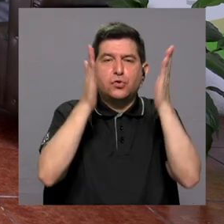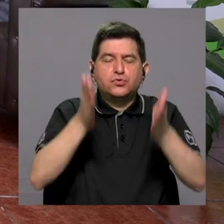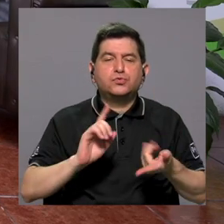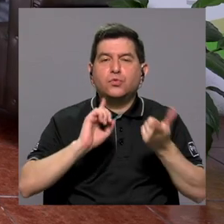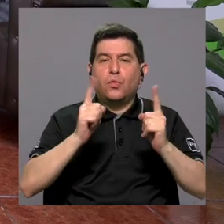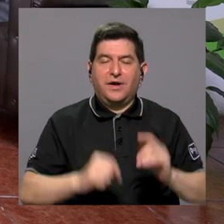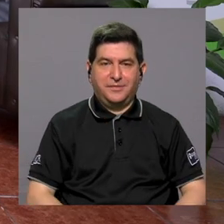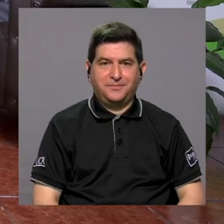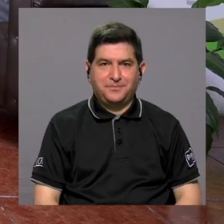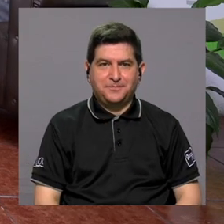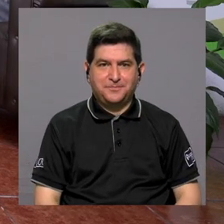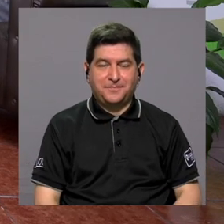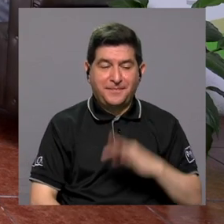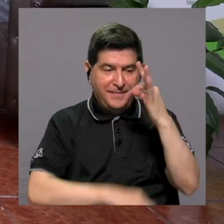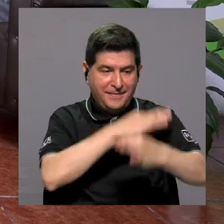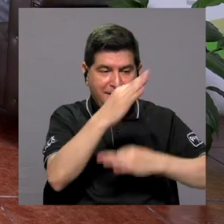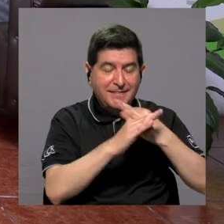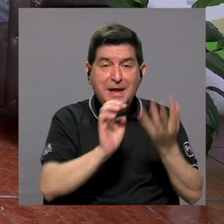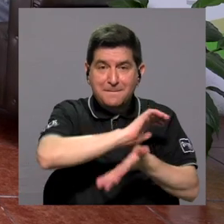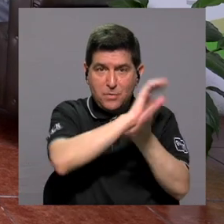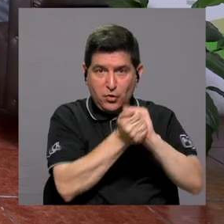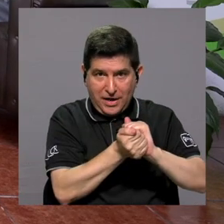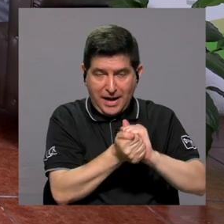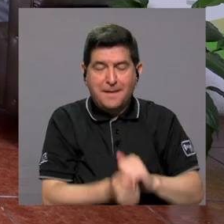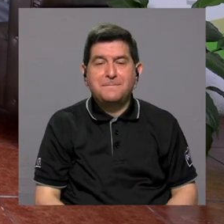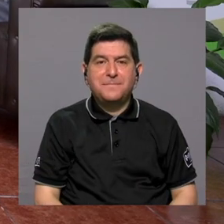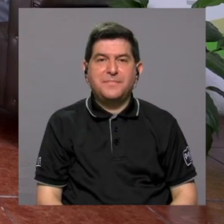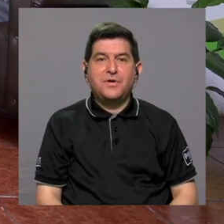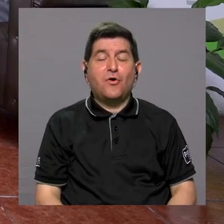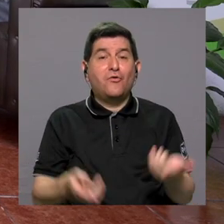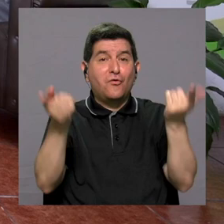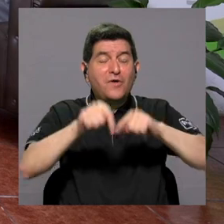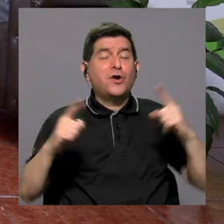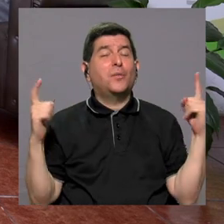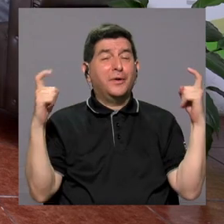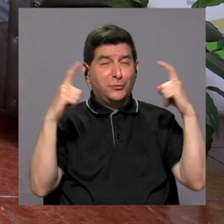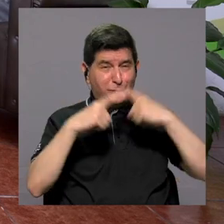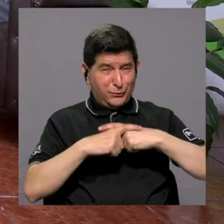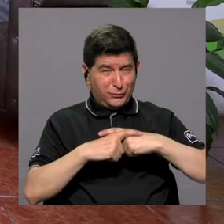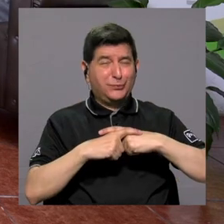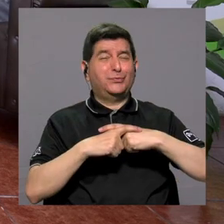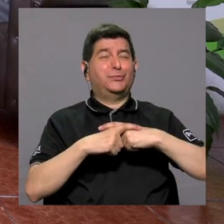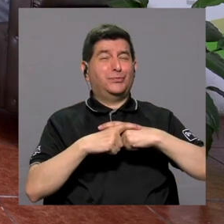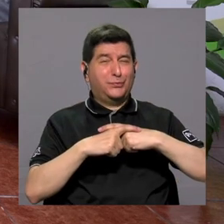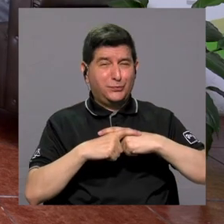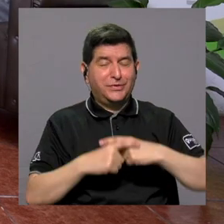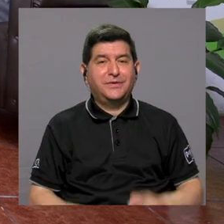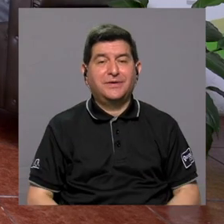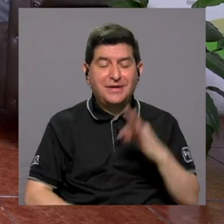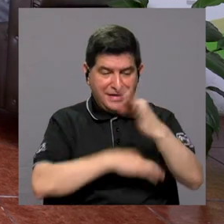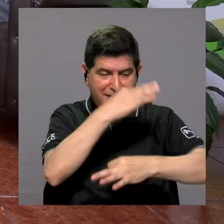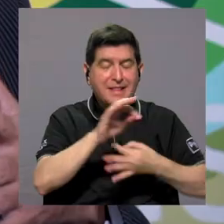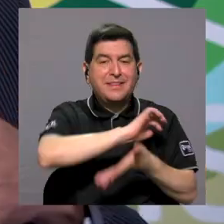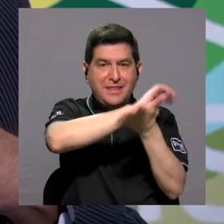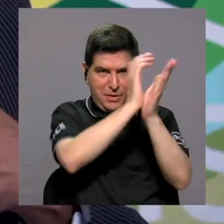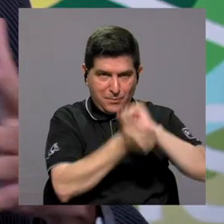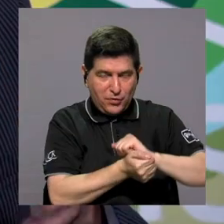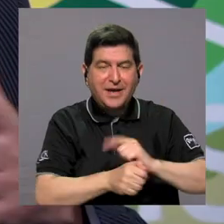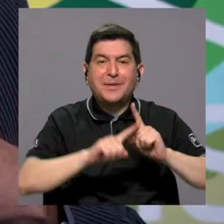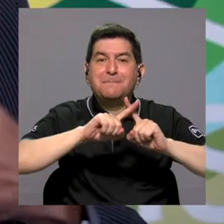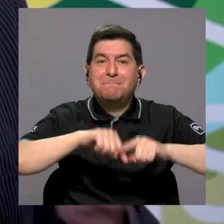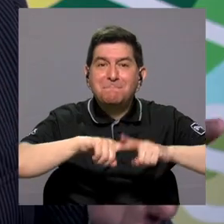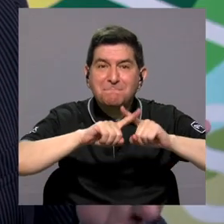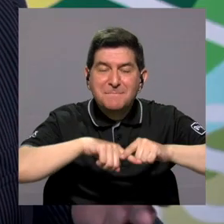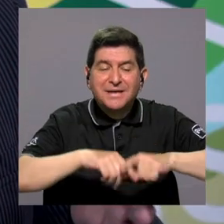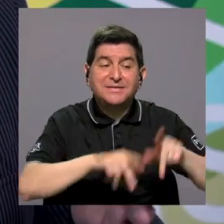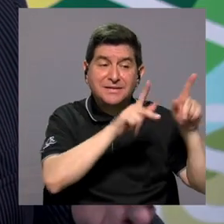bueno es el tipo de cambio es un fenómeno complejo verdad el tipo de cambio básicamente depende